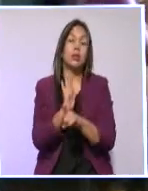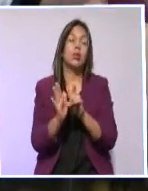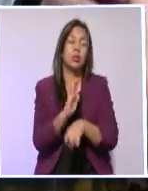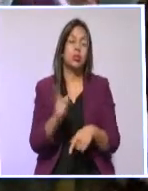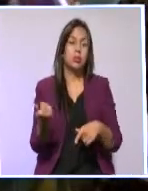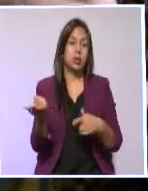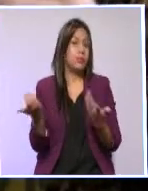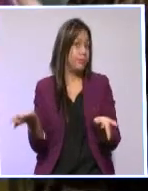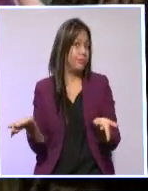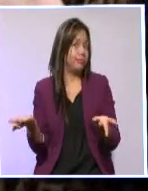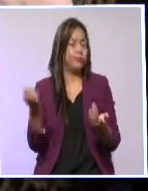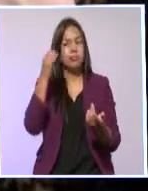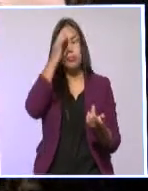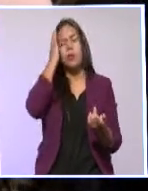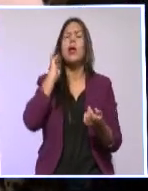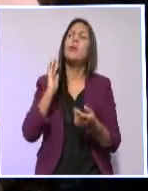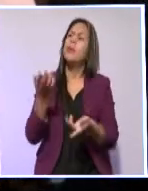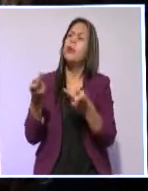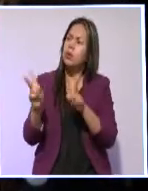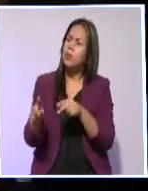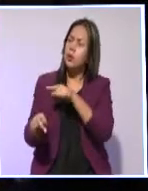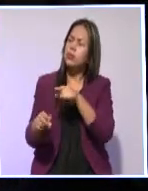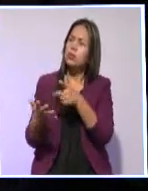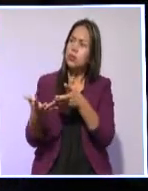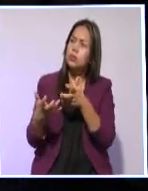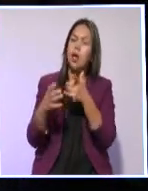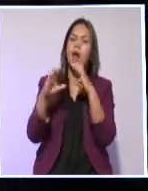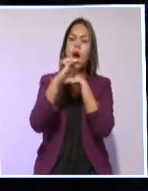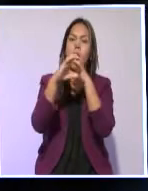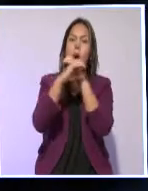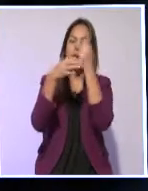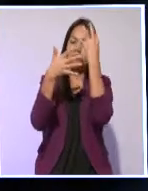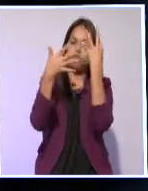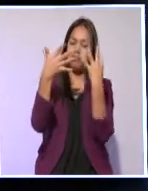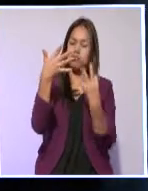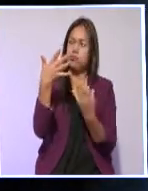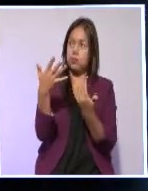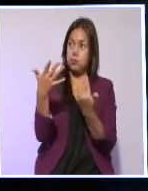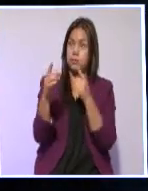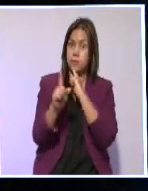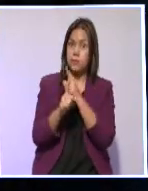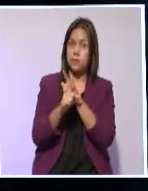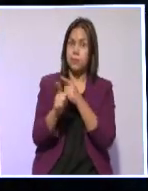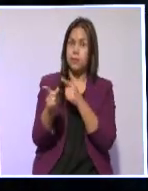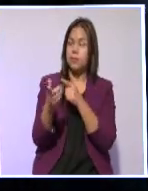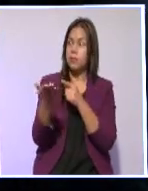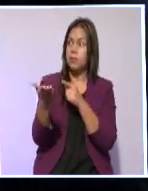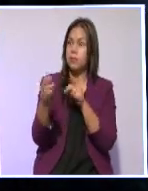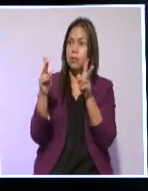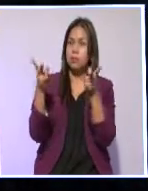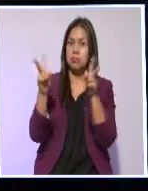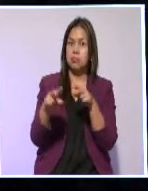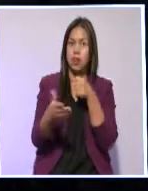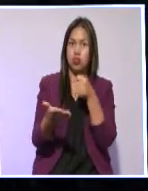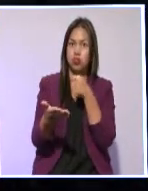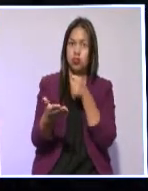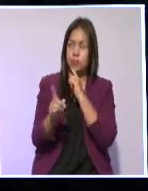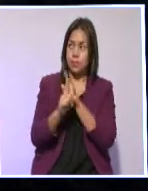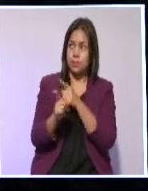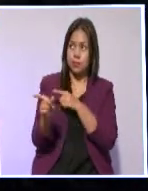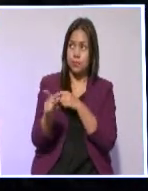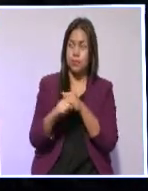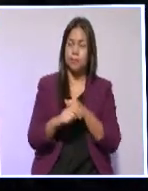también un poco quieren aclarar las cifras de la que ha presentado la Secretaría Técnica con cifras que se notan a través de los medios de comunicación. Sí,